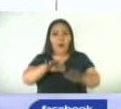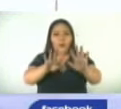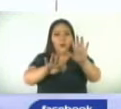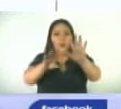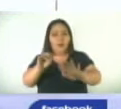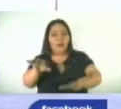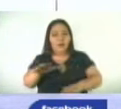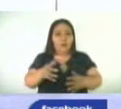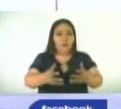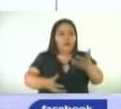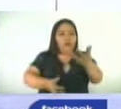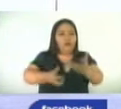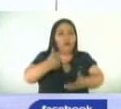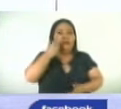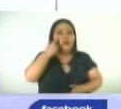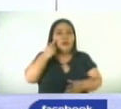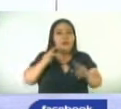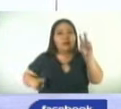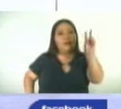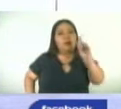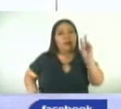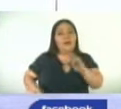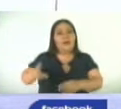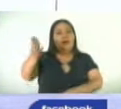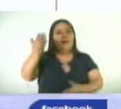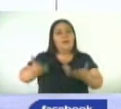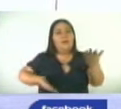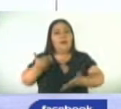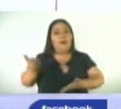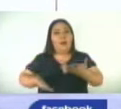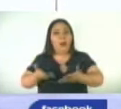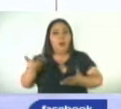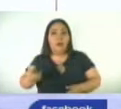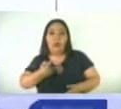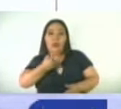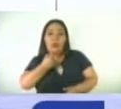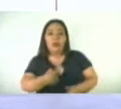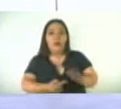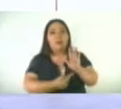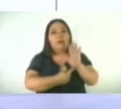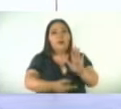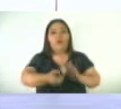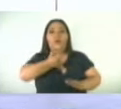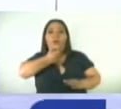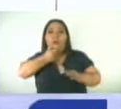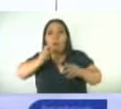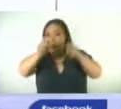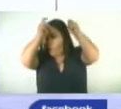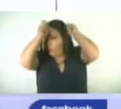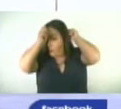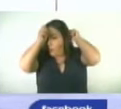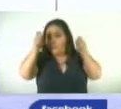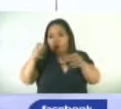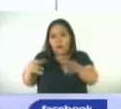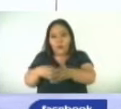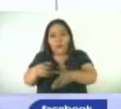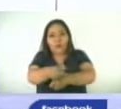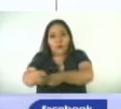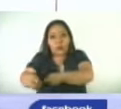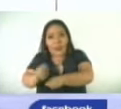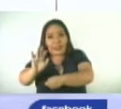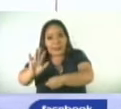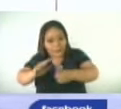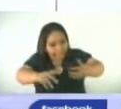por un incendio en el mercado central. Por lo menos así lo detalla la última actualización del Cuerpo de Bomberos, quienes mantienen las investigaciones para